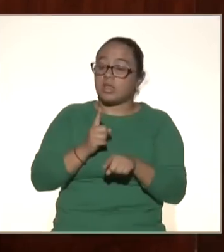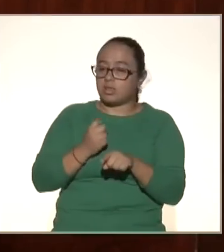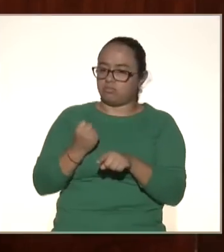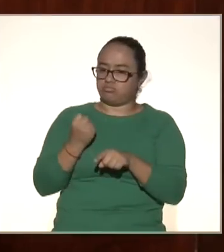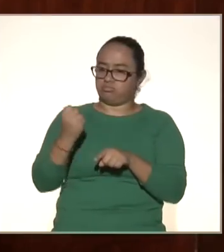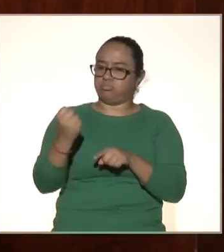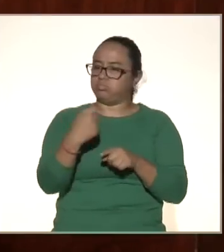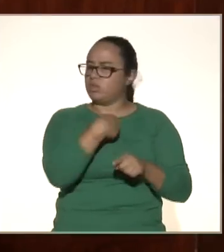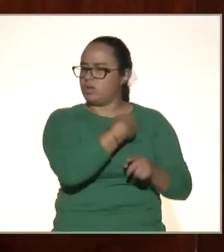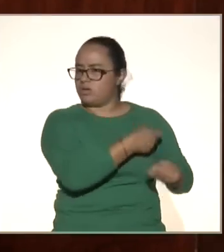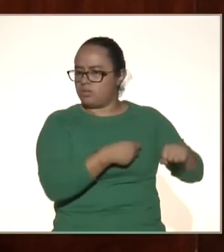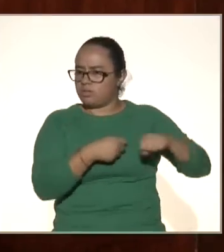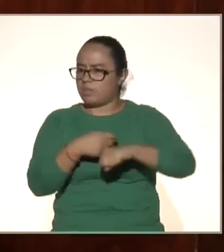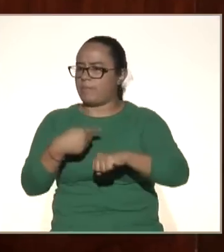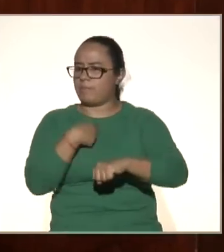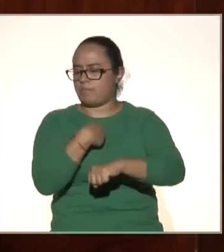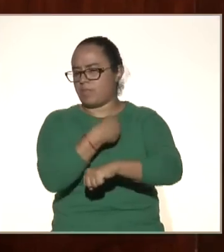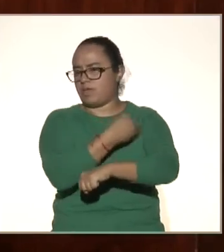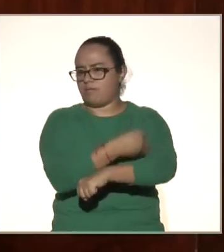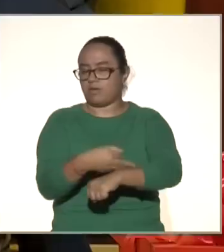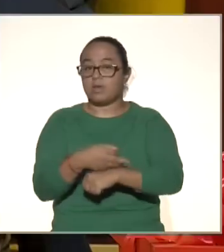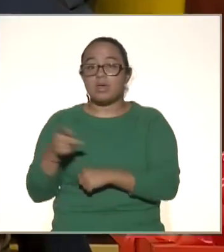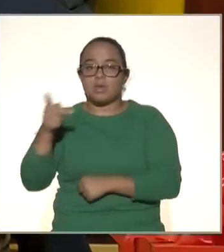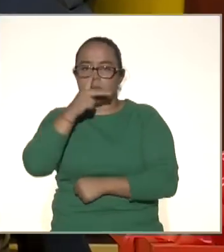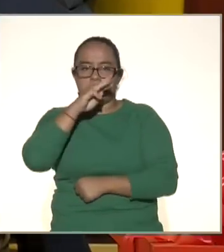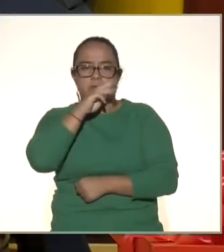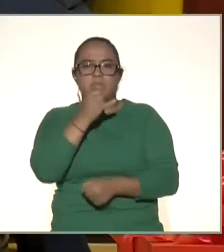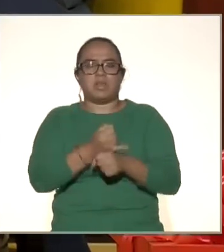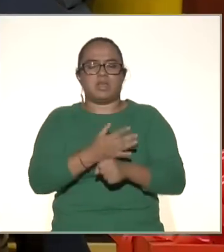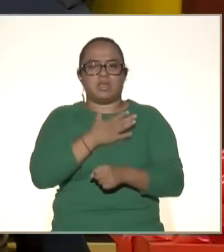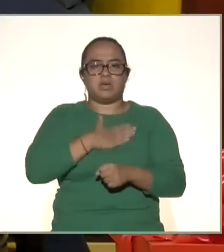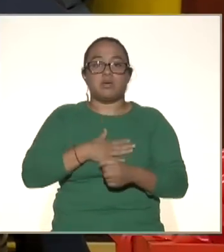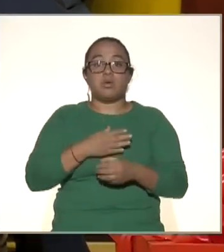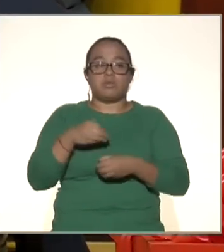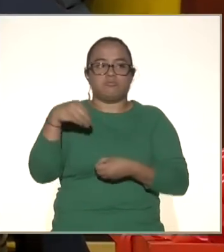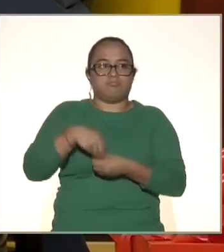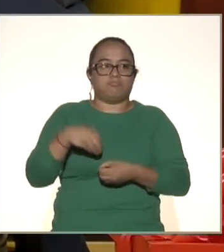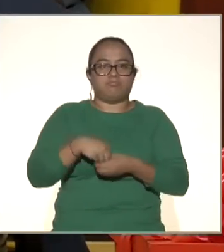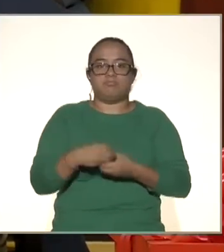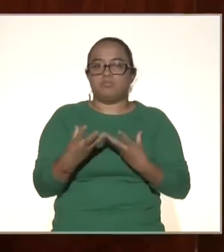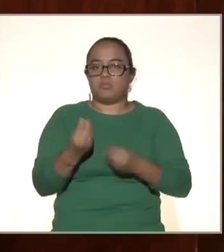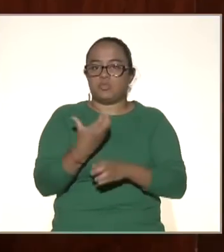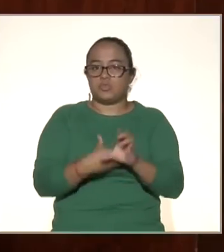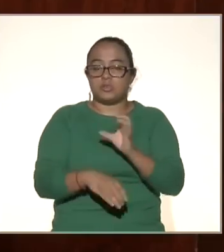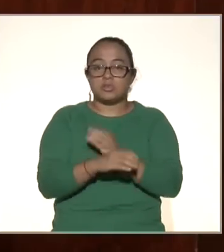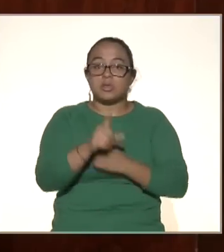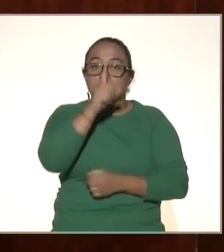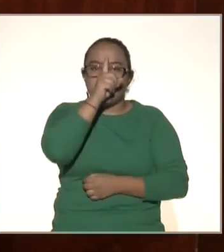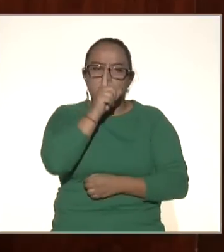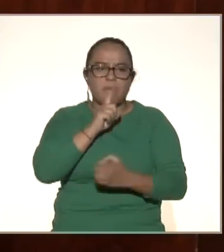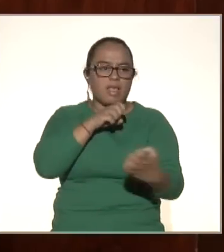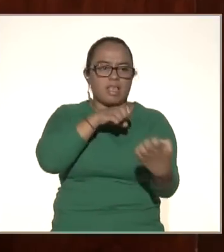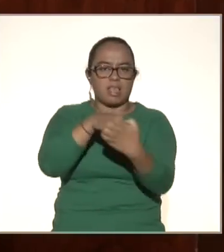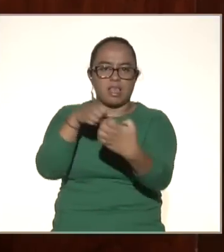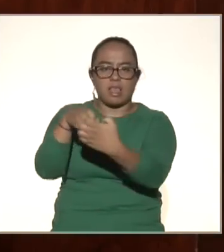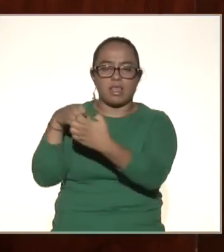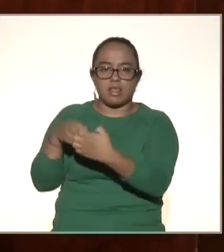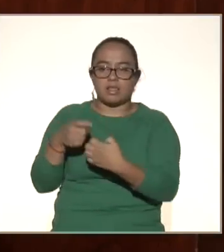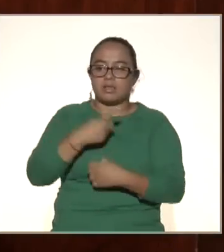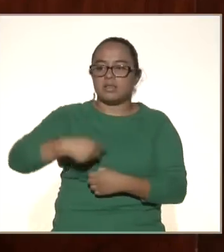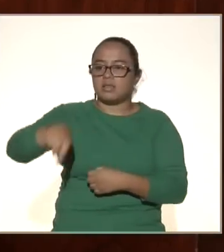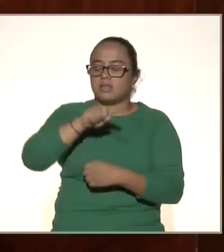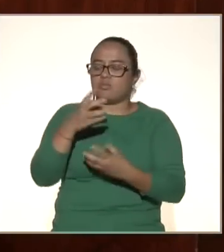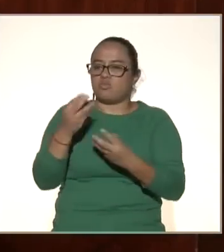a su pareja. Mis padres cometieron muchas injusticias, ocultaron muchas cosas, hubo mentiras, engaños, nos